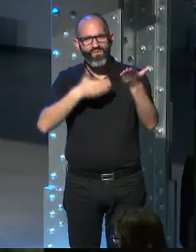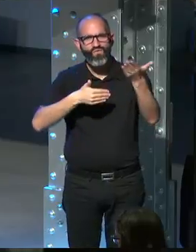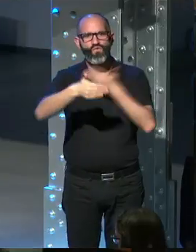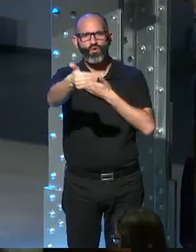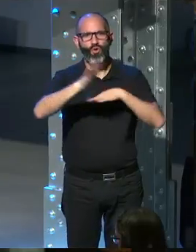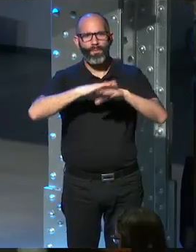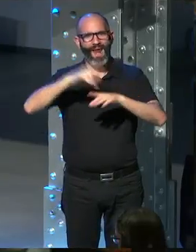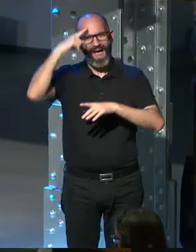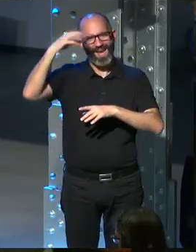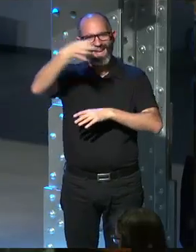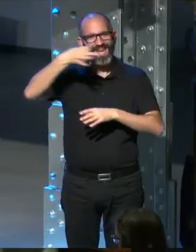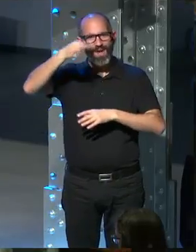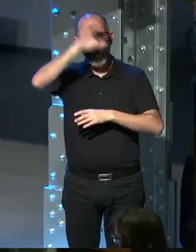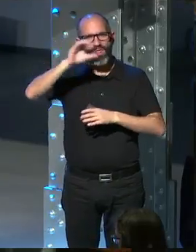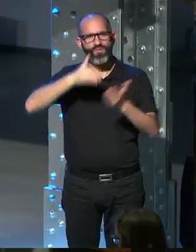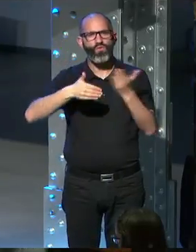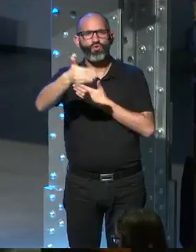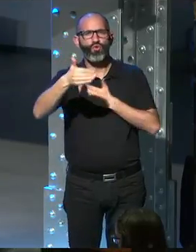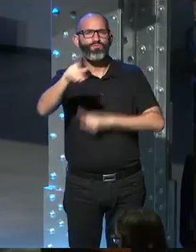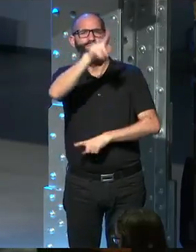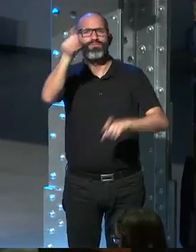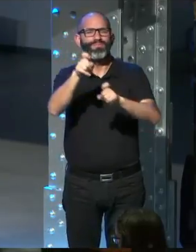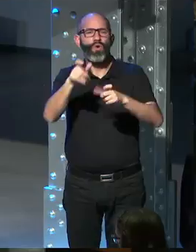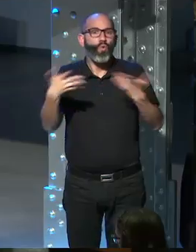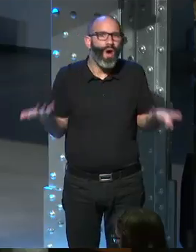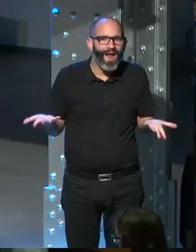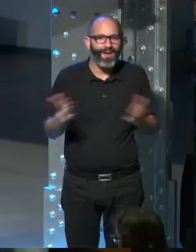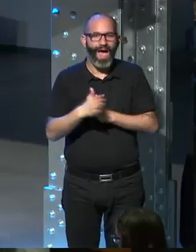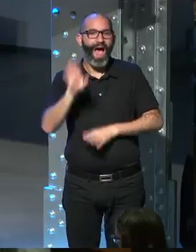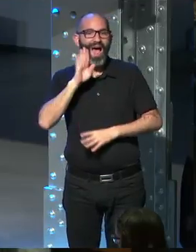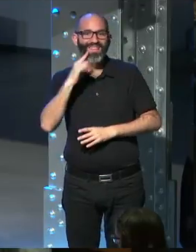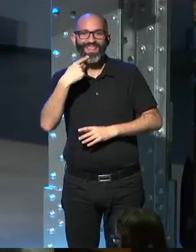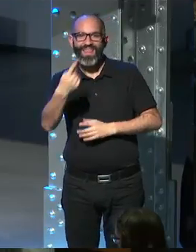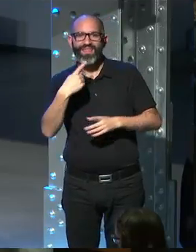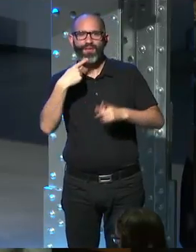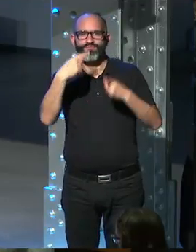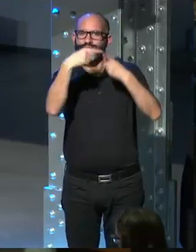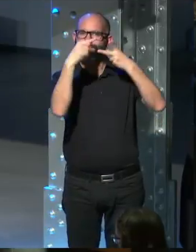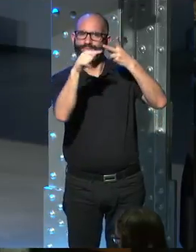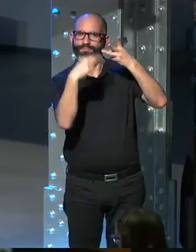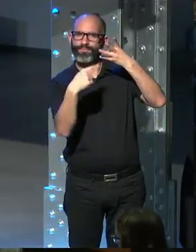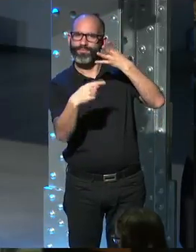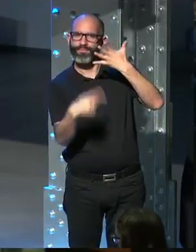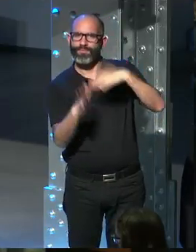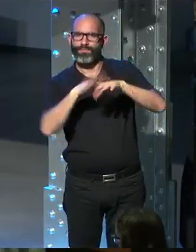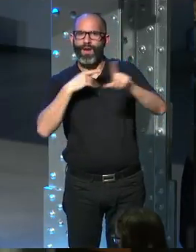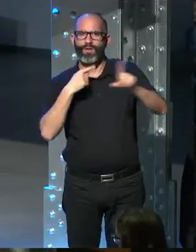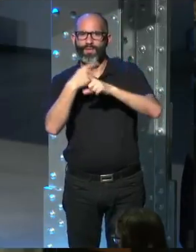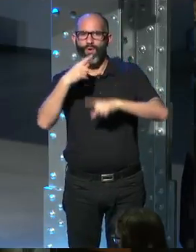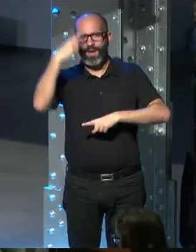para la neurociencia como tal? Es decir, hablabas antes de las claves de de la neurociencia, de